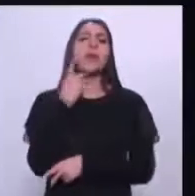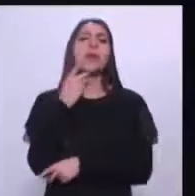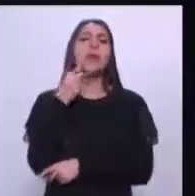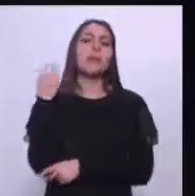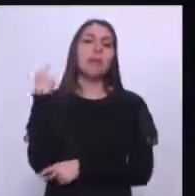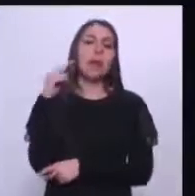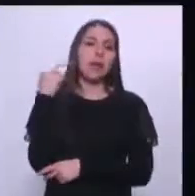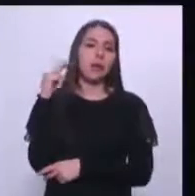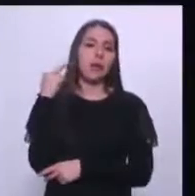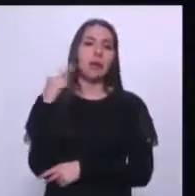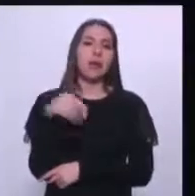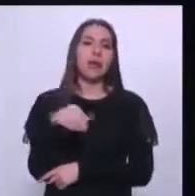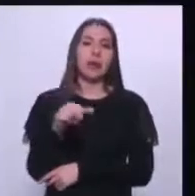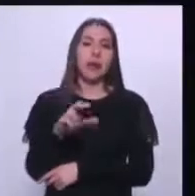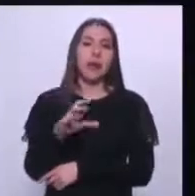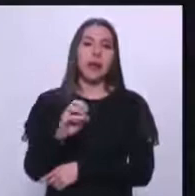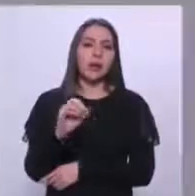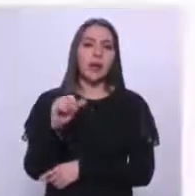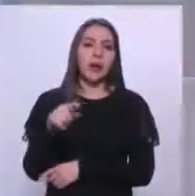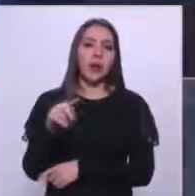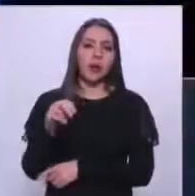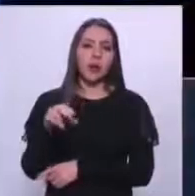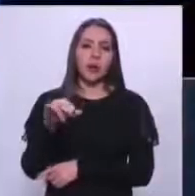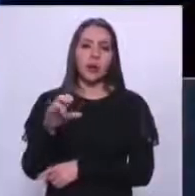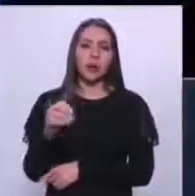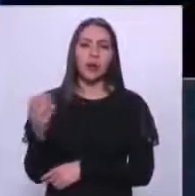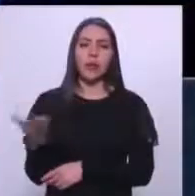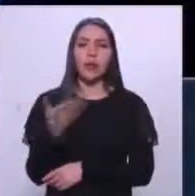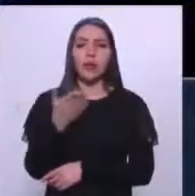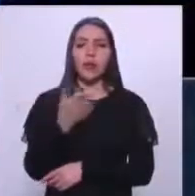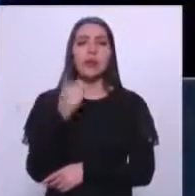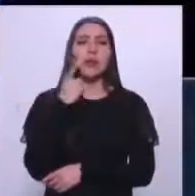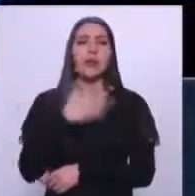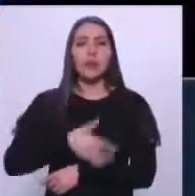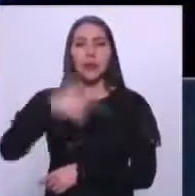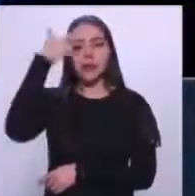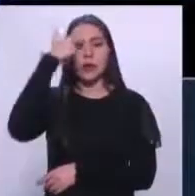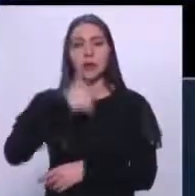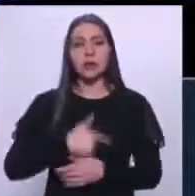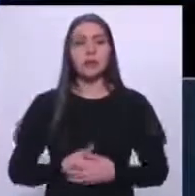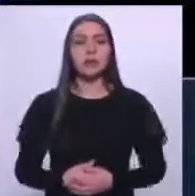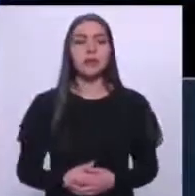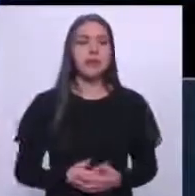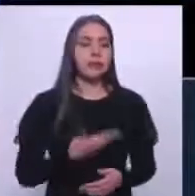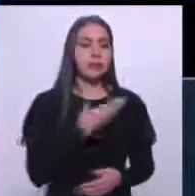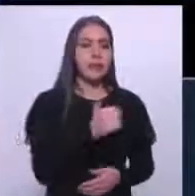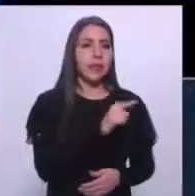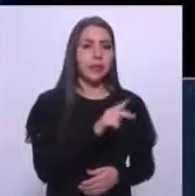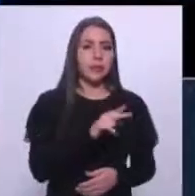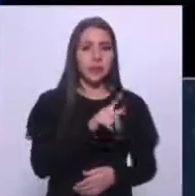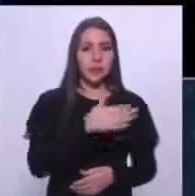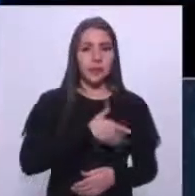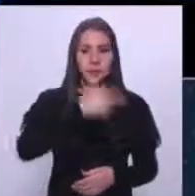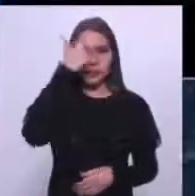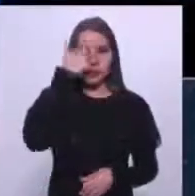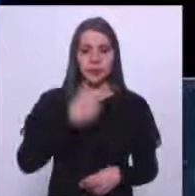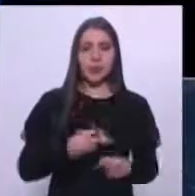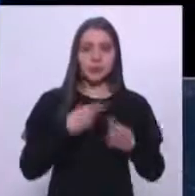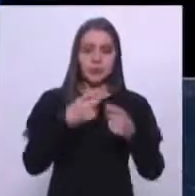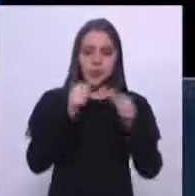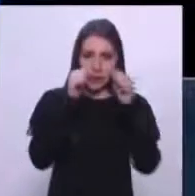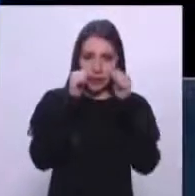Veracruz, Marco Antonio Medina Pérez. Buenas noches, diputado. Buenas noches, Azul. Aquí estamos para atender